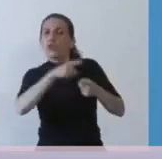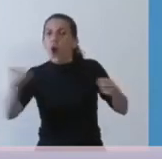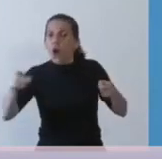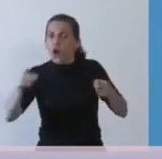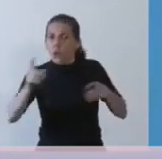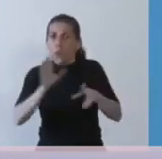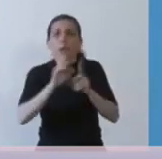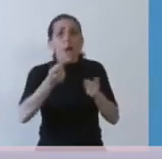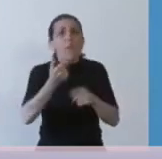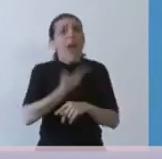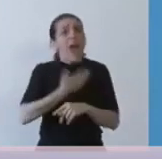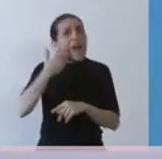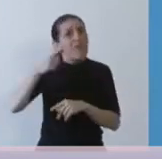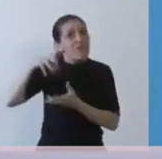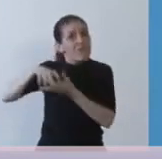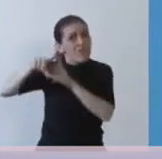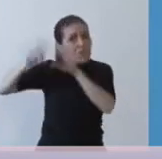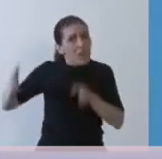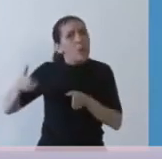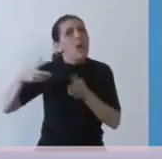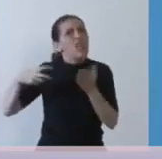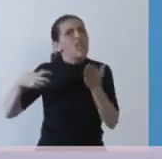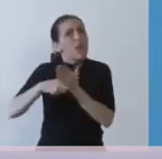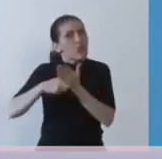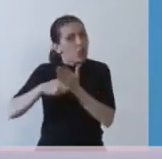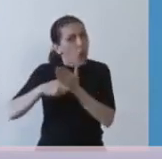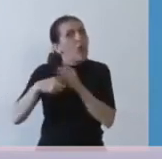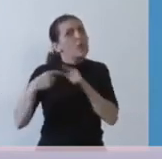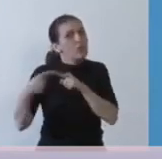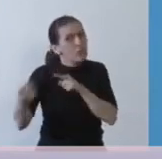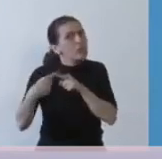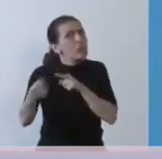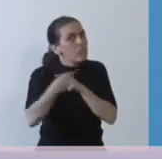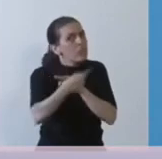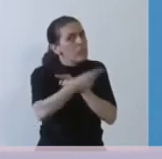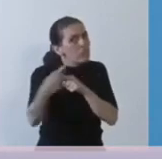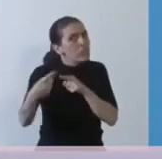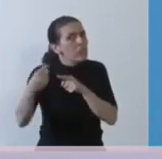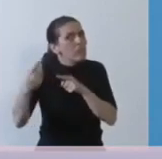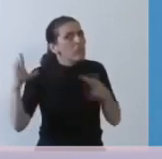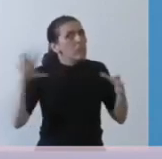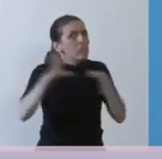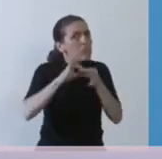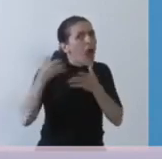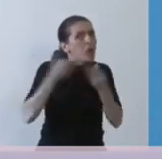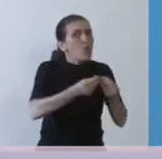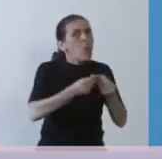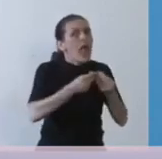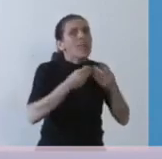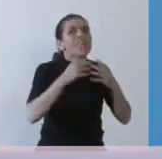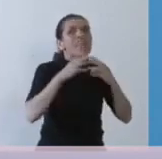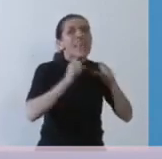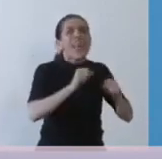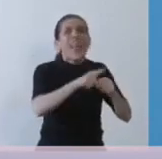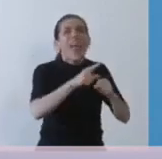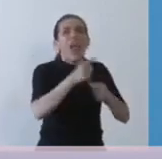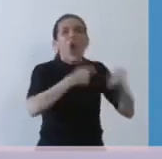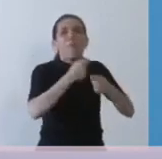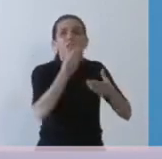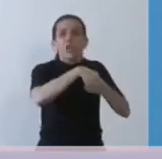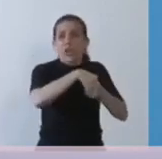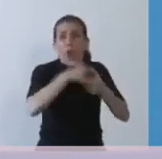la fip dispondrá algunos inspectores que colaborarán con la secretaría de comercio interior en esta fiscalización que insisto el